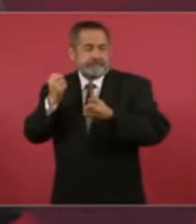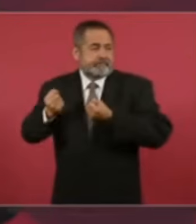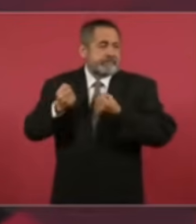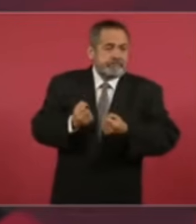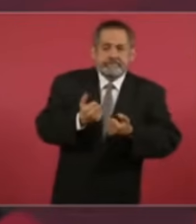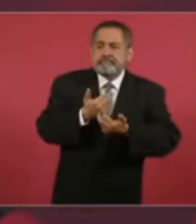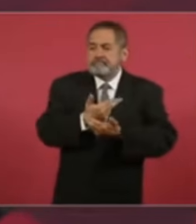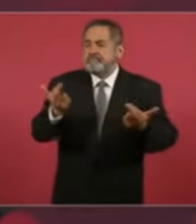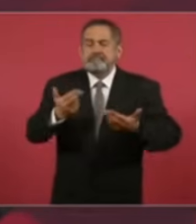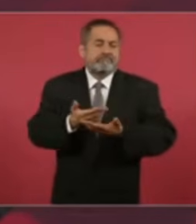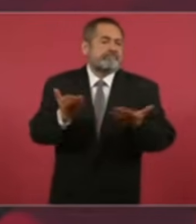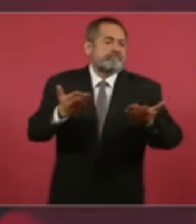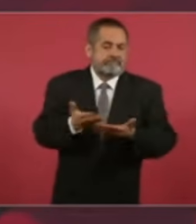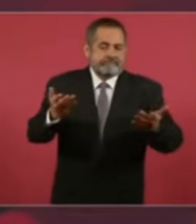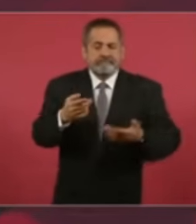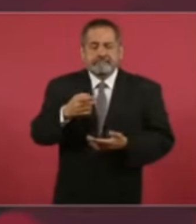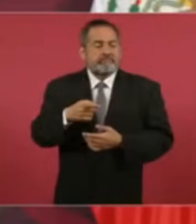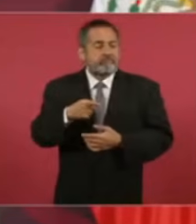ya ha estado en las zonas más pobres,